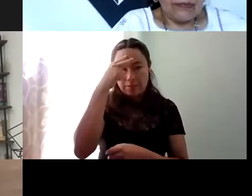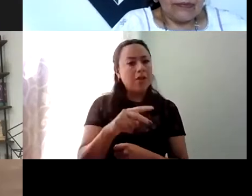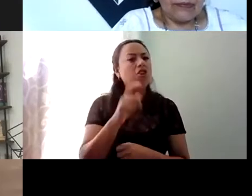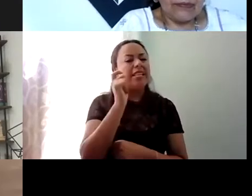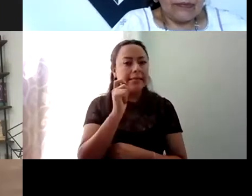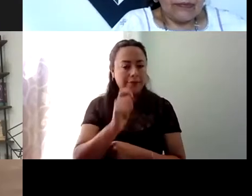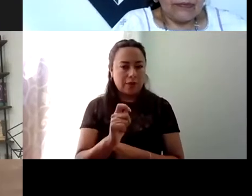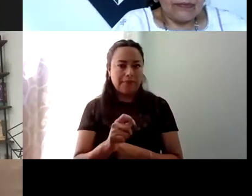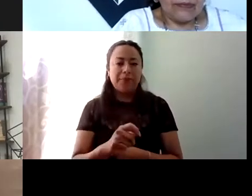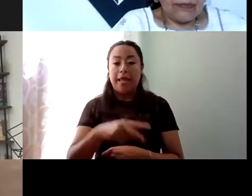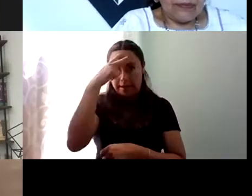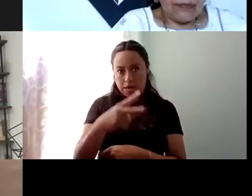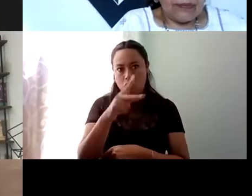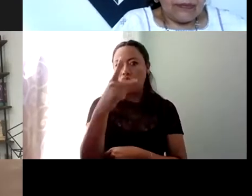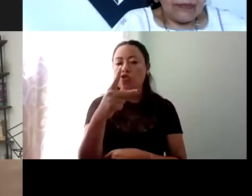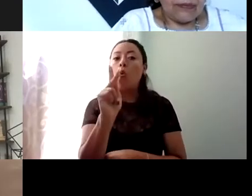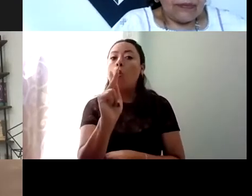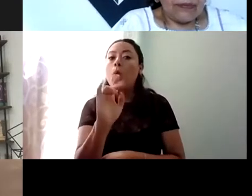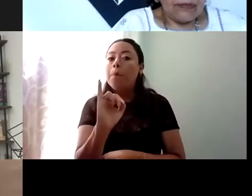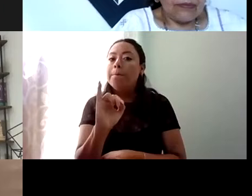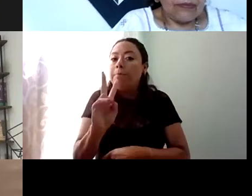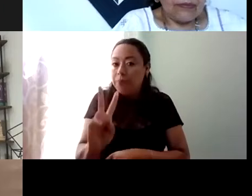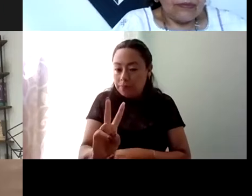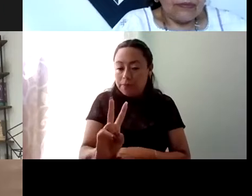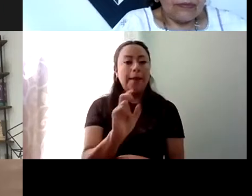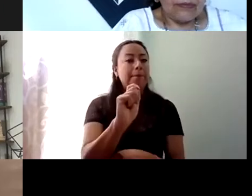de México, 23 fueron generados por el